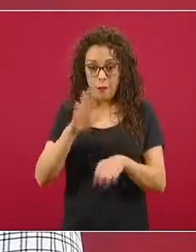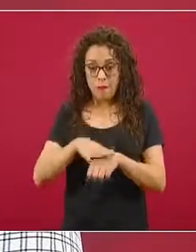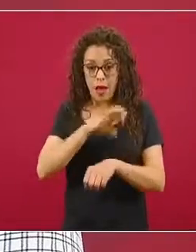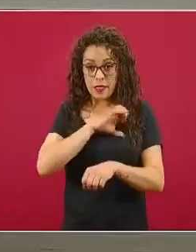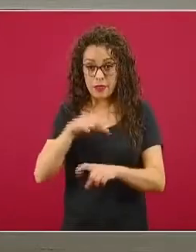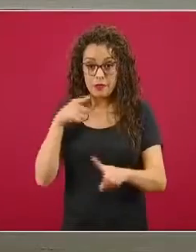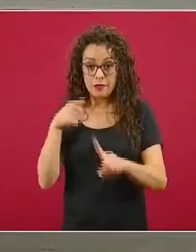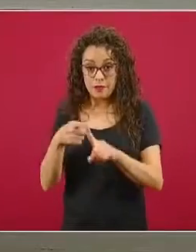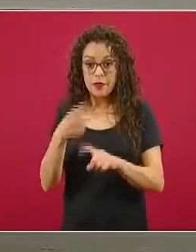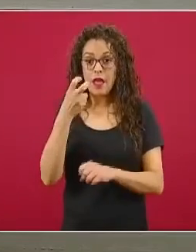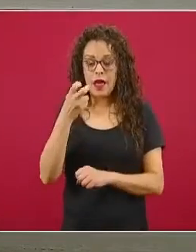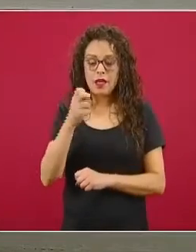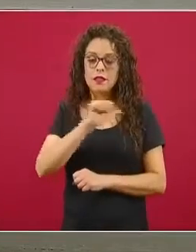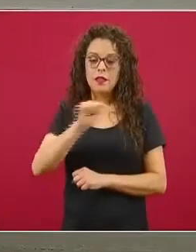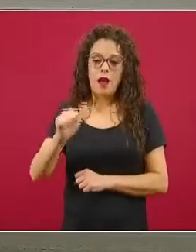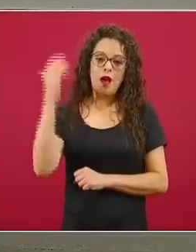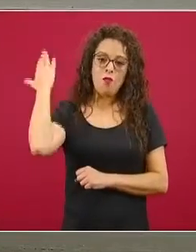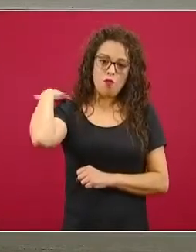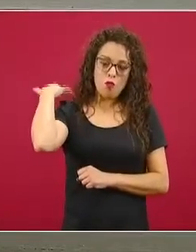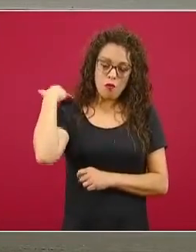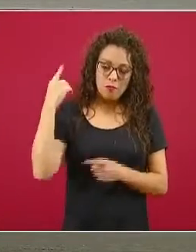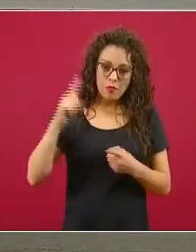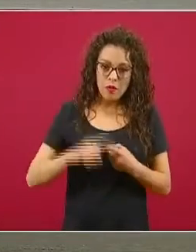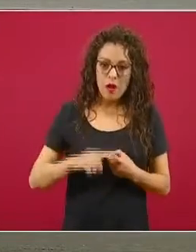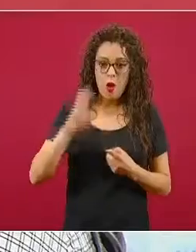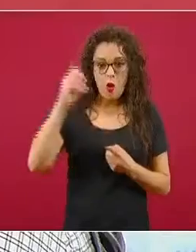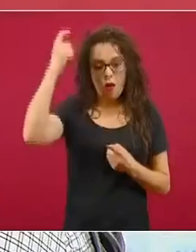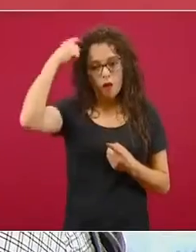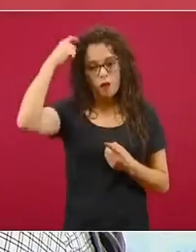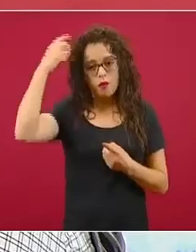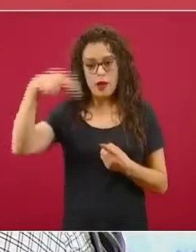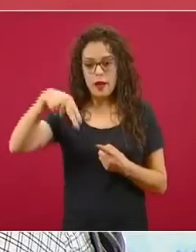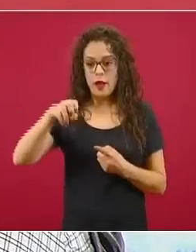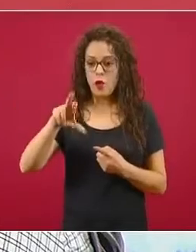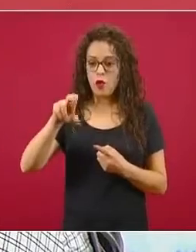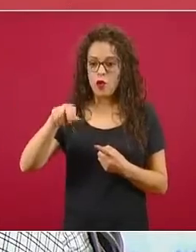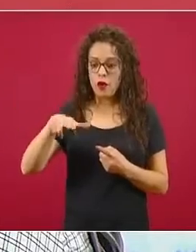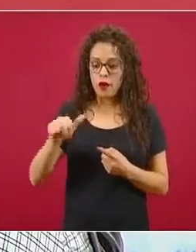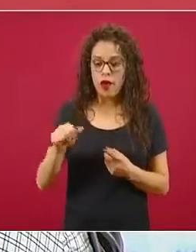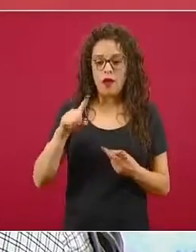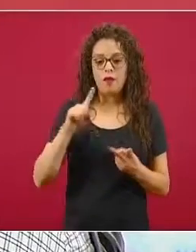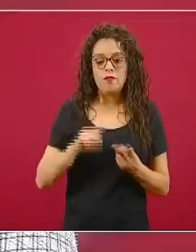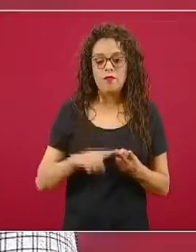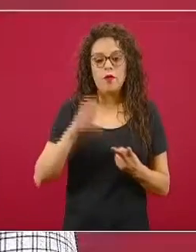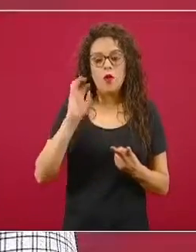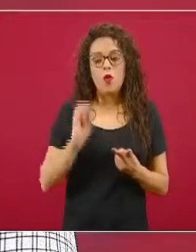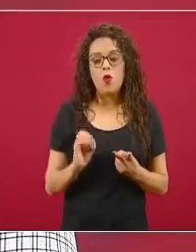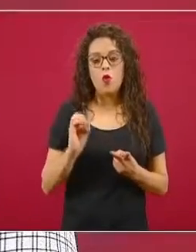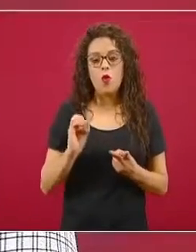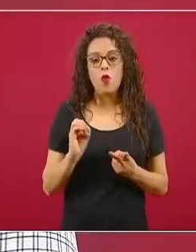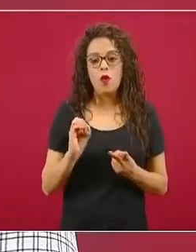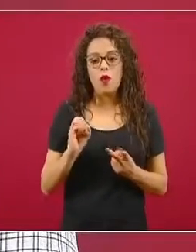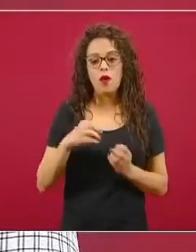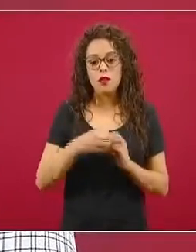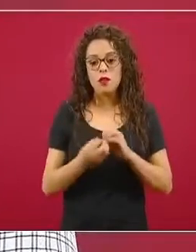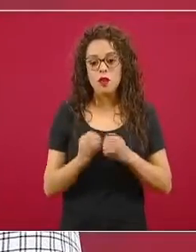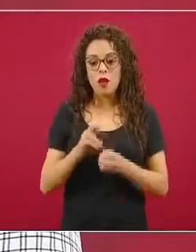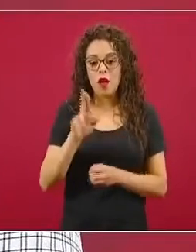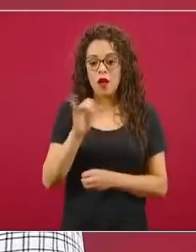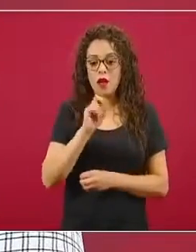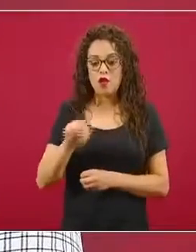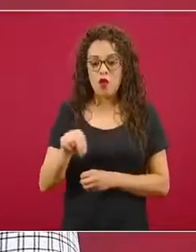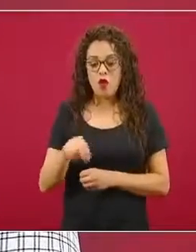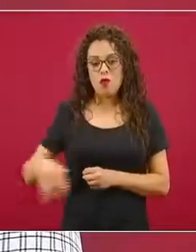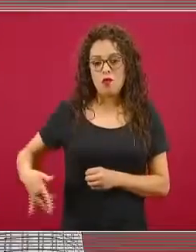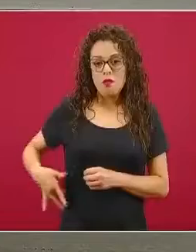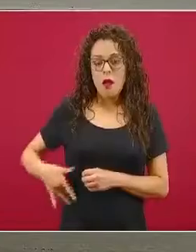precisamente son las de los pulmones, como son las neuronas en el cerebro, como serían en su momento las células del riñón. Toman